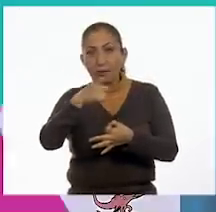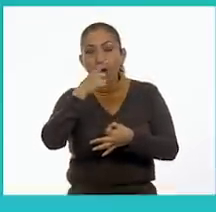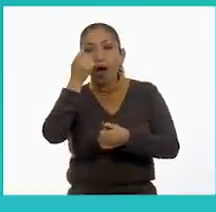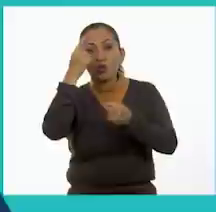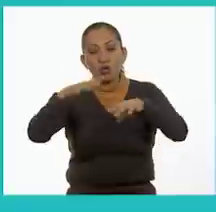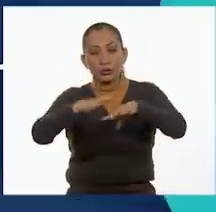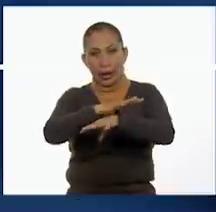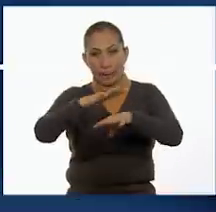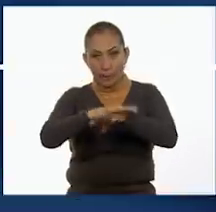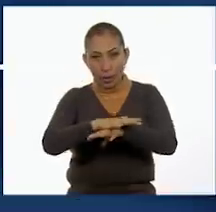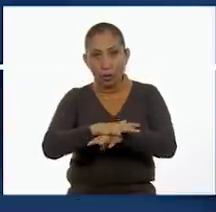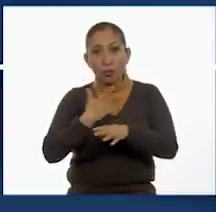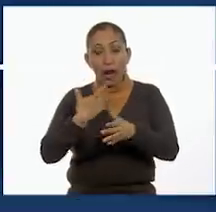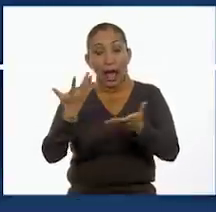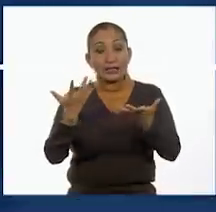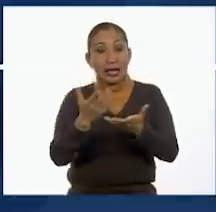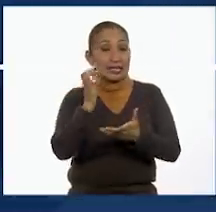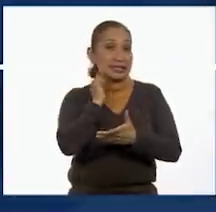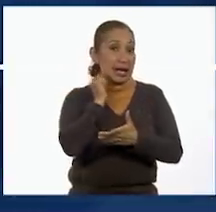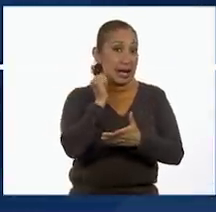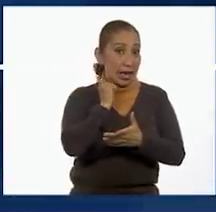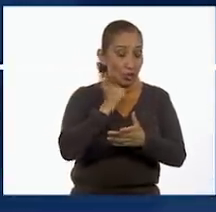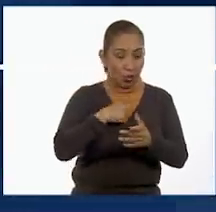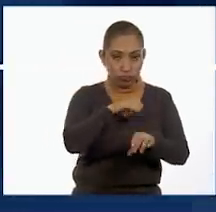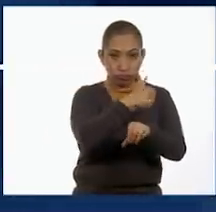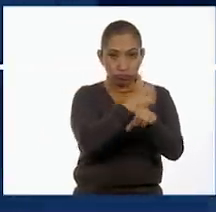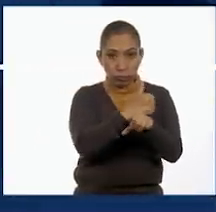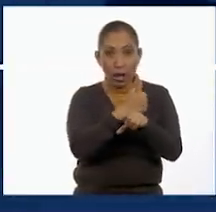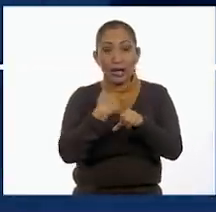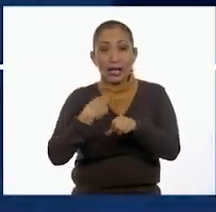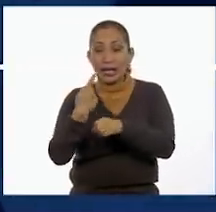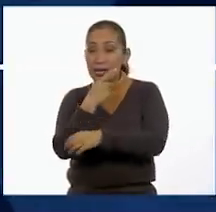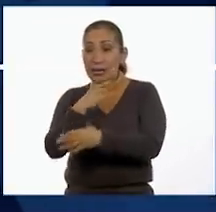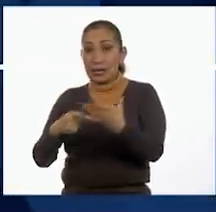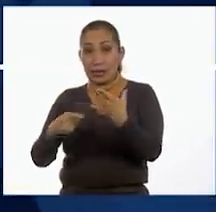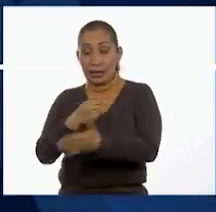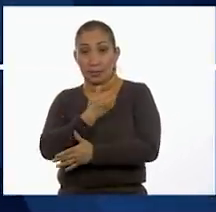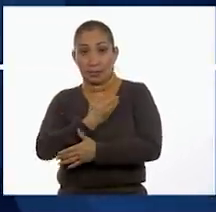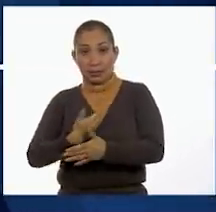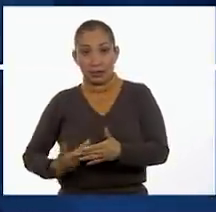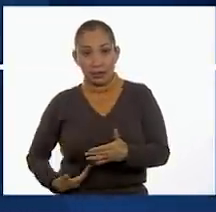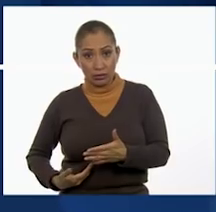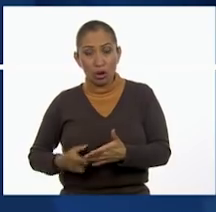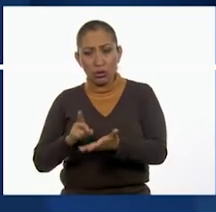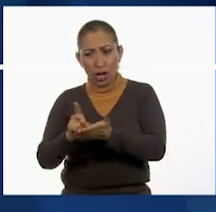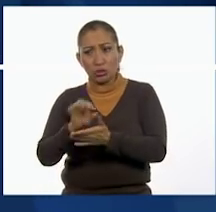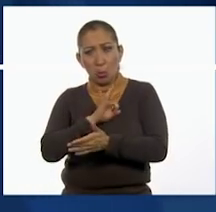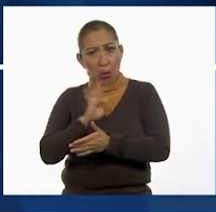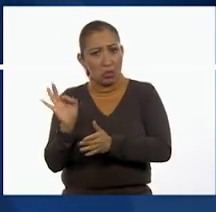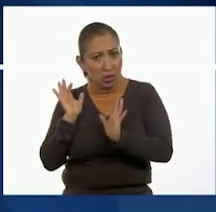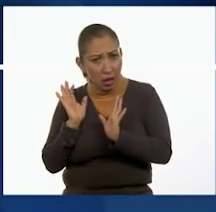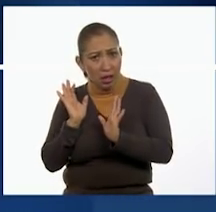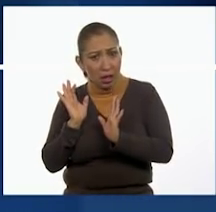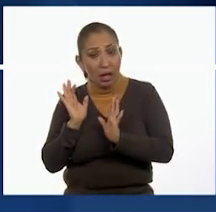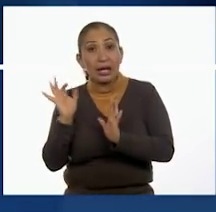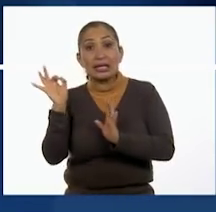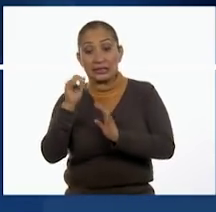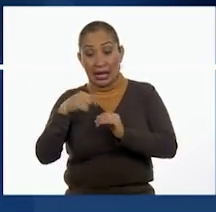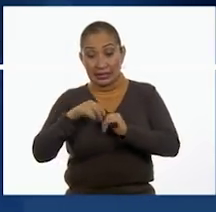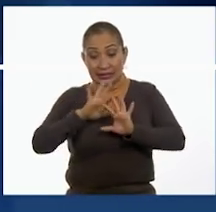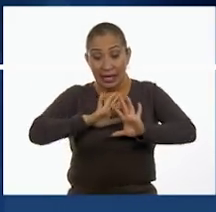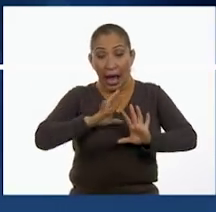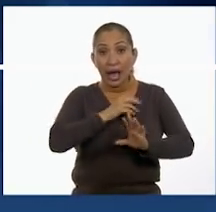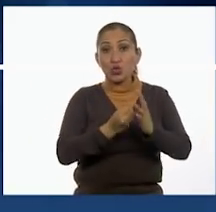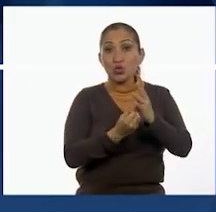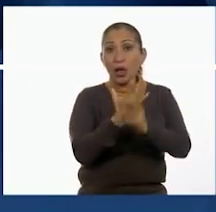algunas reformas, como la creación del Senado y el derecho de veto presidencial. Esto es muy importante porque significa que a partir de entonces